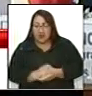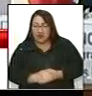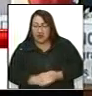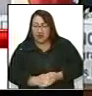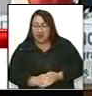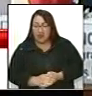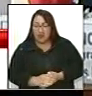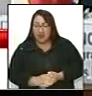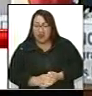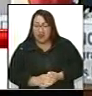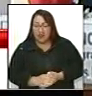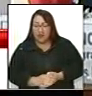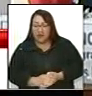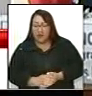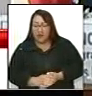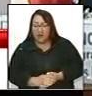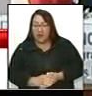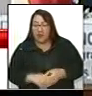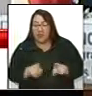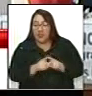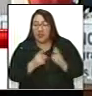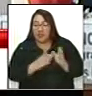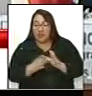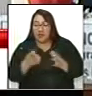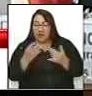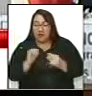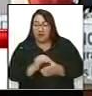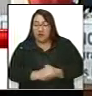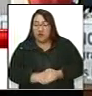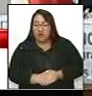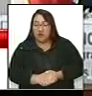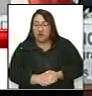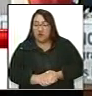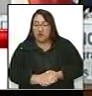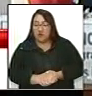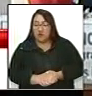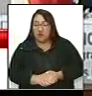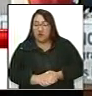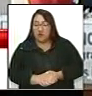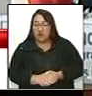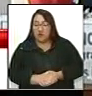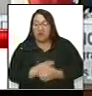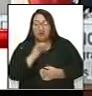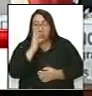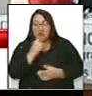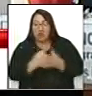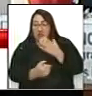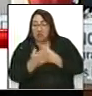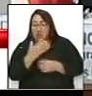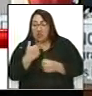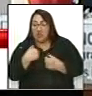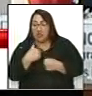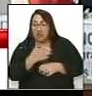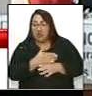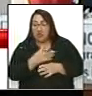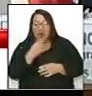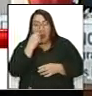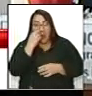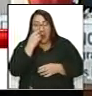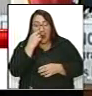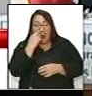cada uno de ustedes, sino además preparando un informe. Es bonito, por la mañana teníamos a una